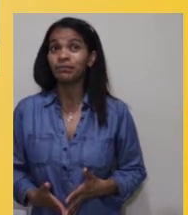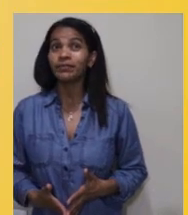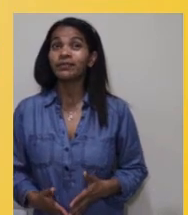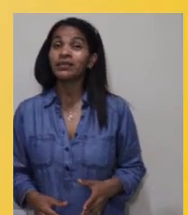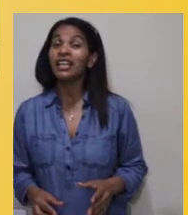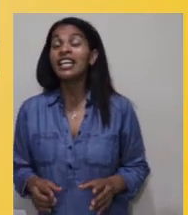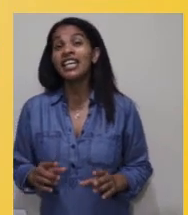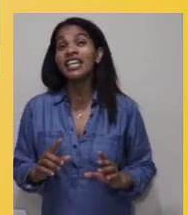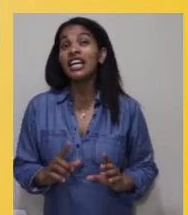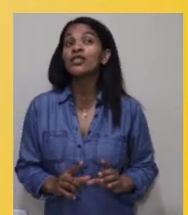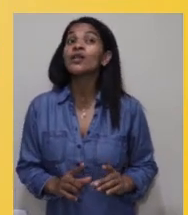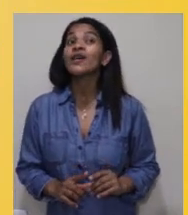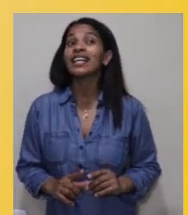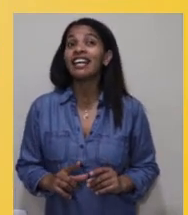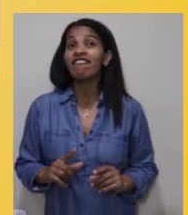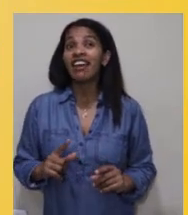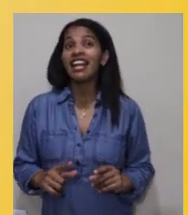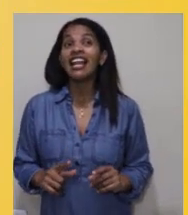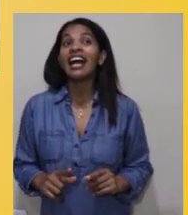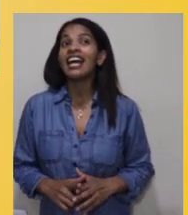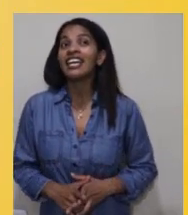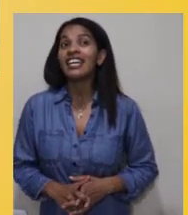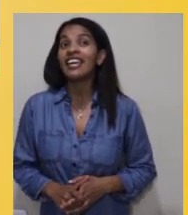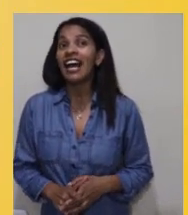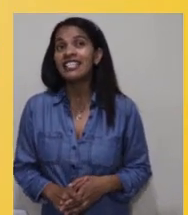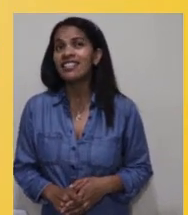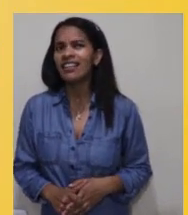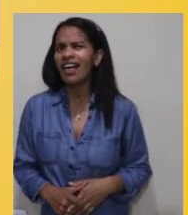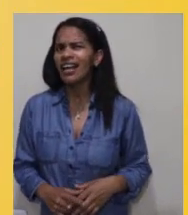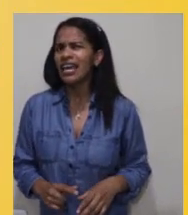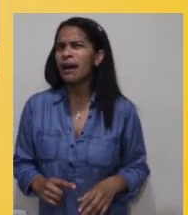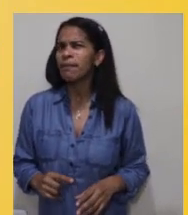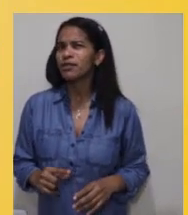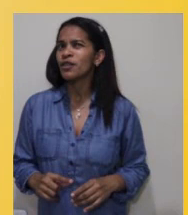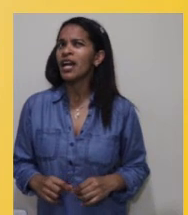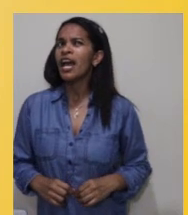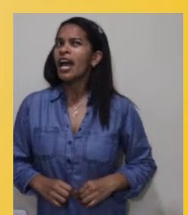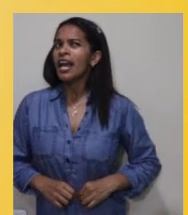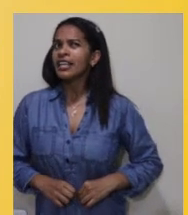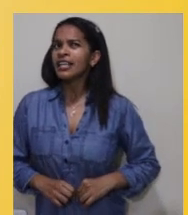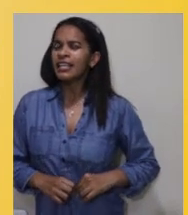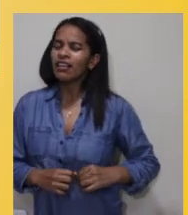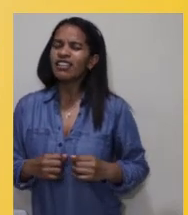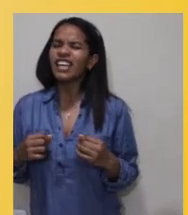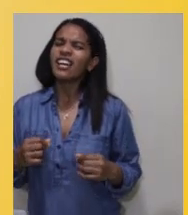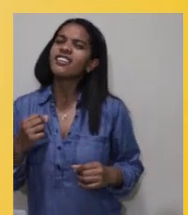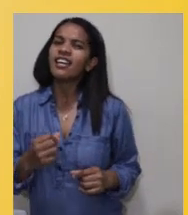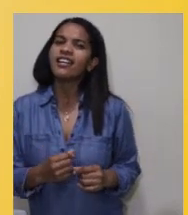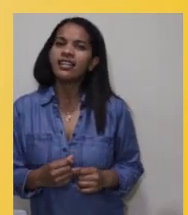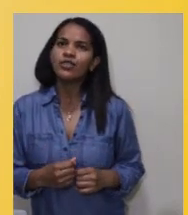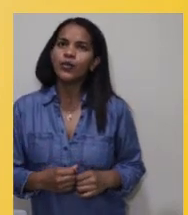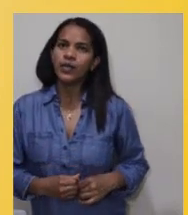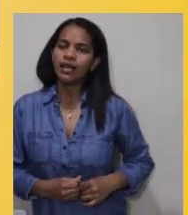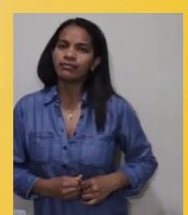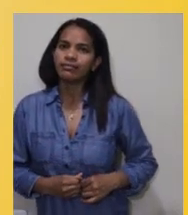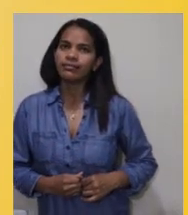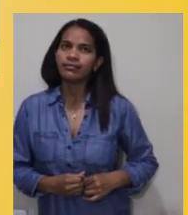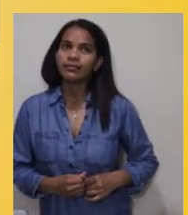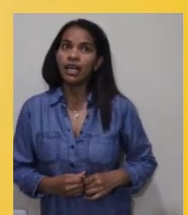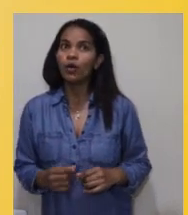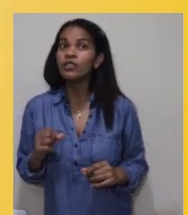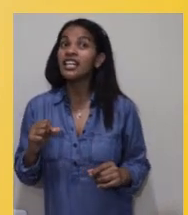acertadas. Y esto revela y deja sentada a aquellas personas que quieren en su